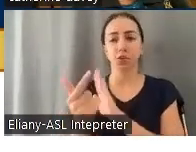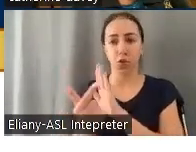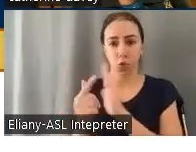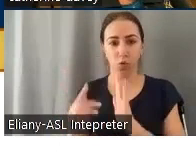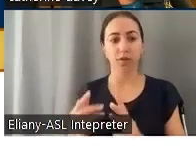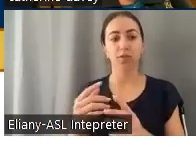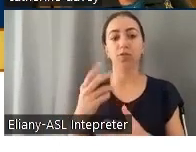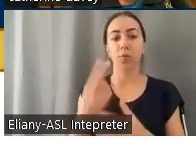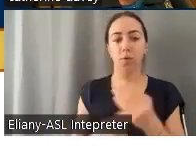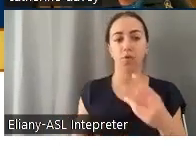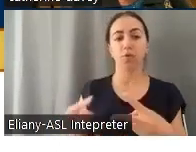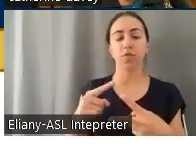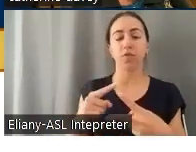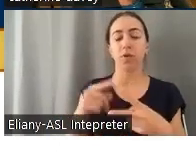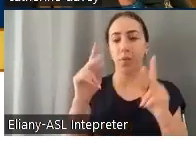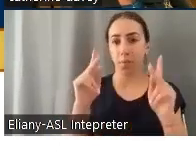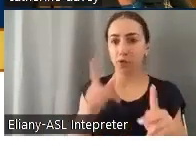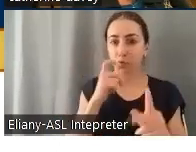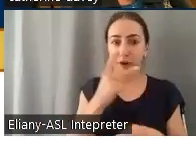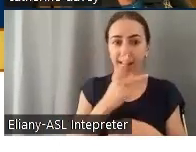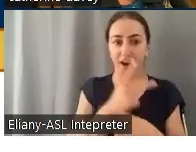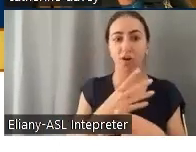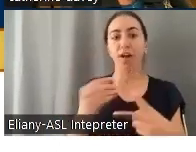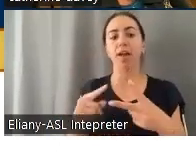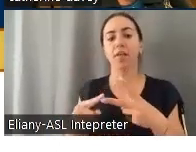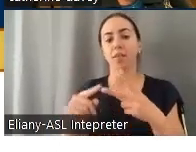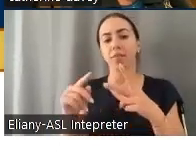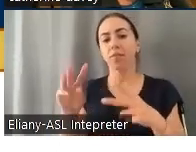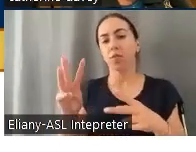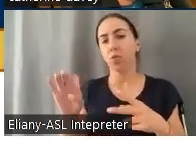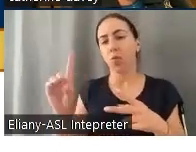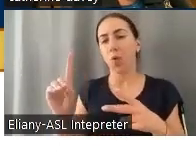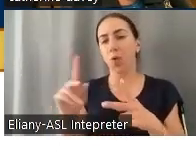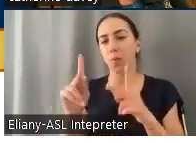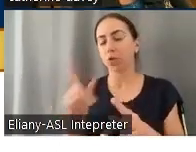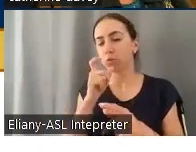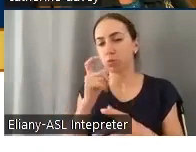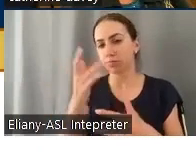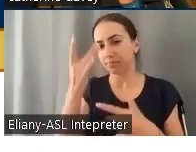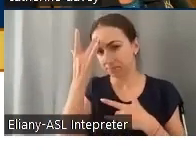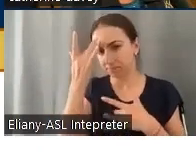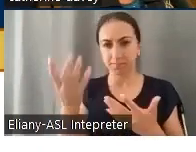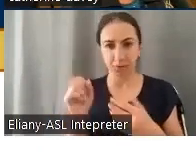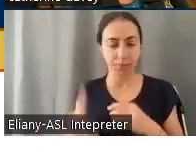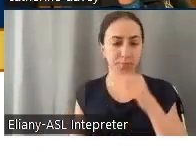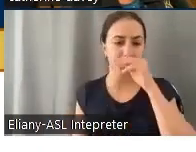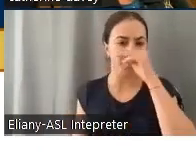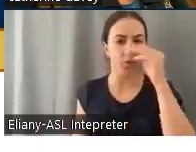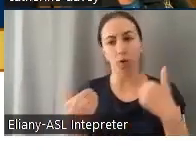un abogado tanto para la persona y para todos deben, y